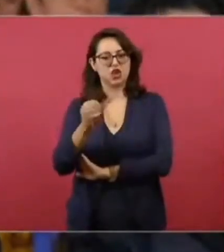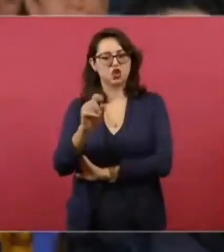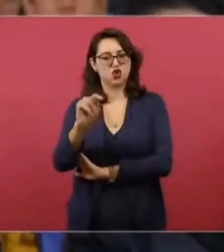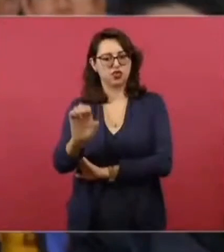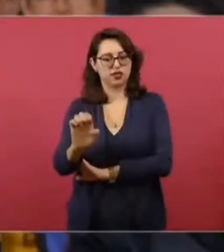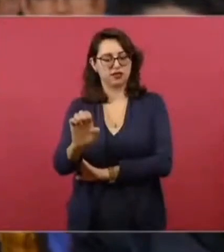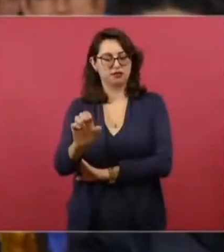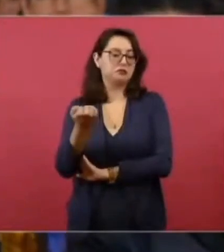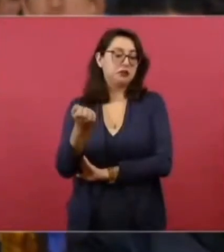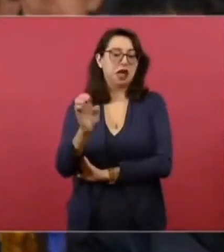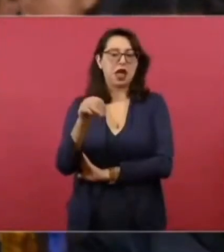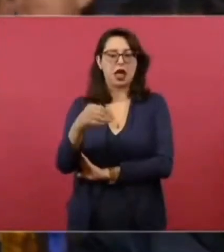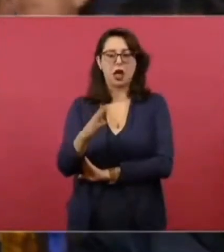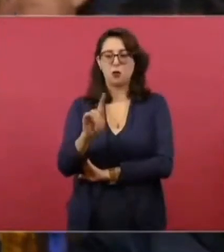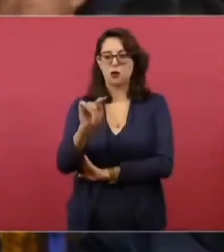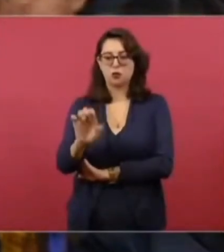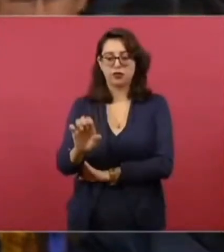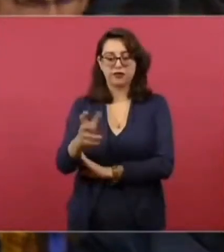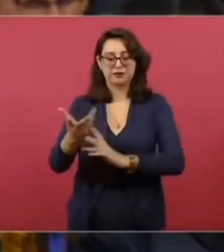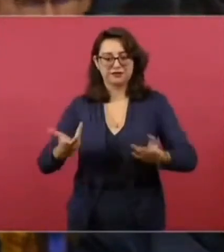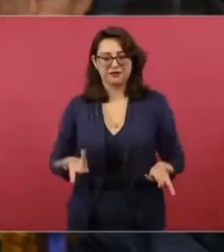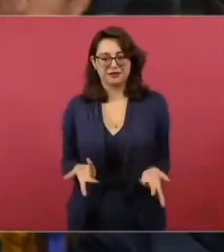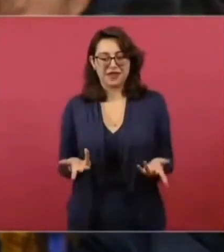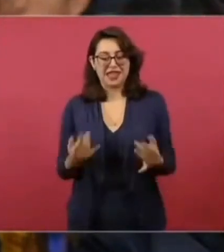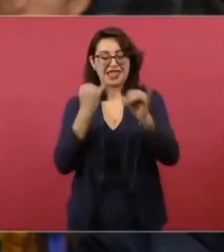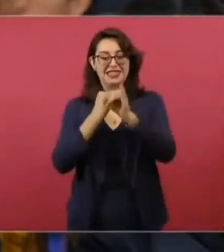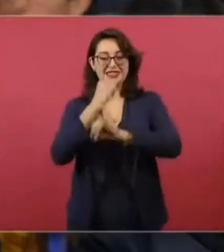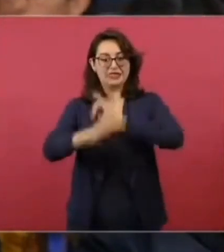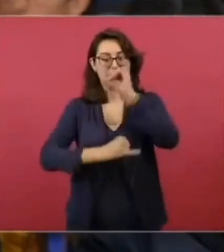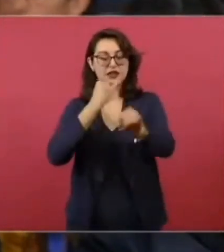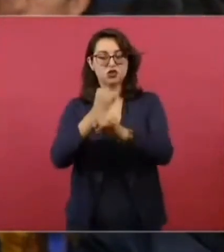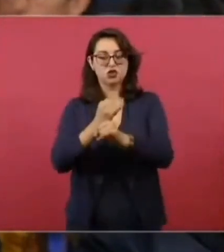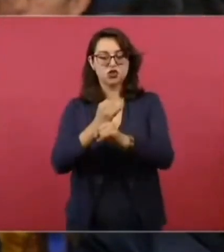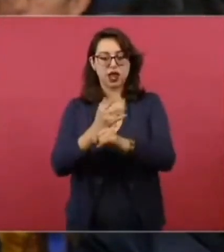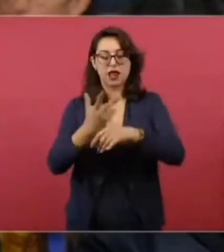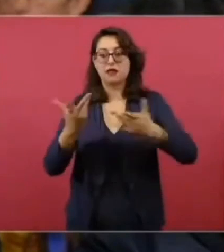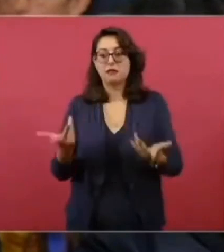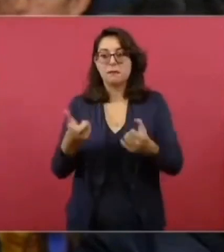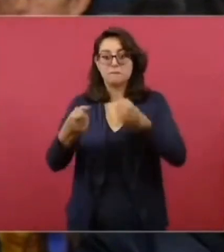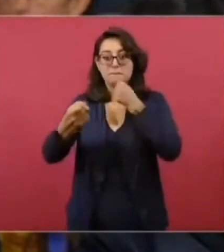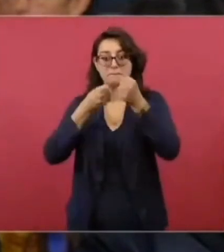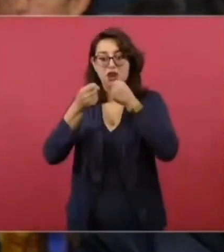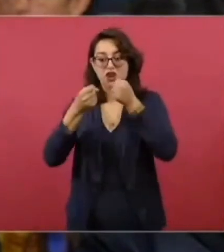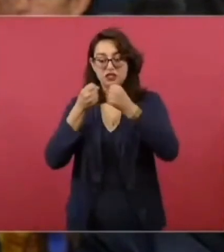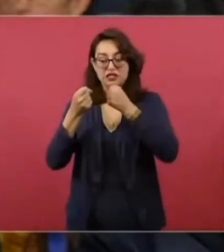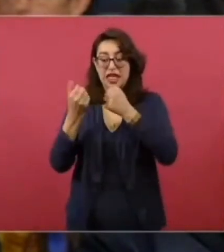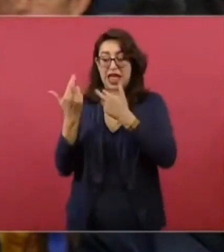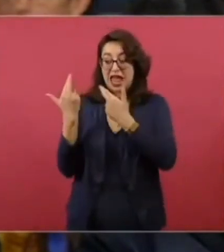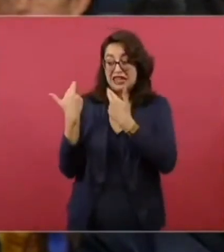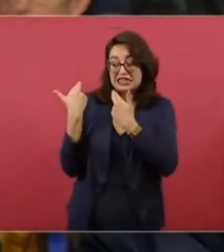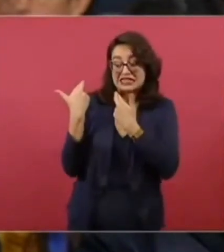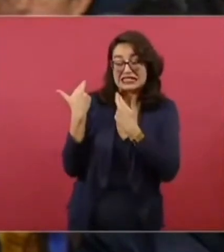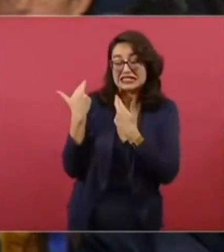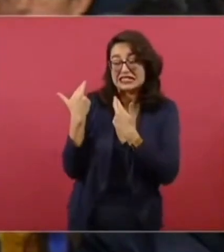México, sino a nivel mundial, prohíben a los periodistas recibir desde cualquier tipo de regalo, por